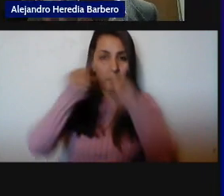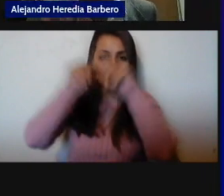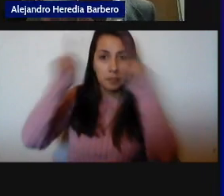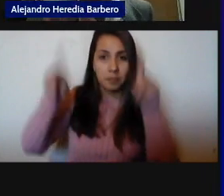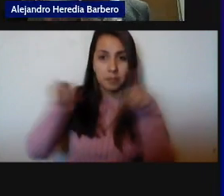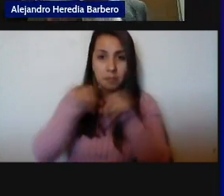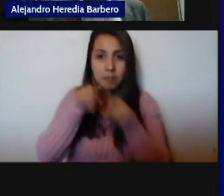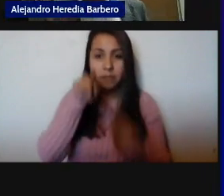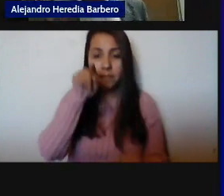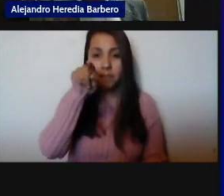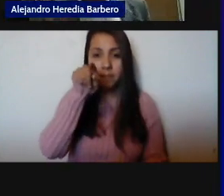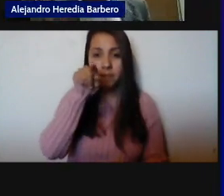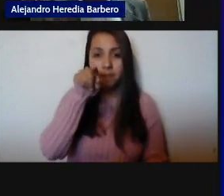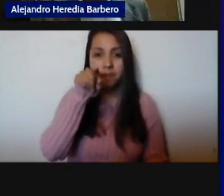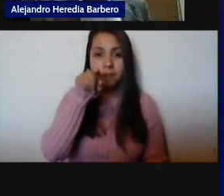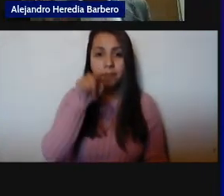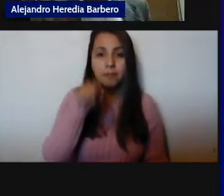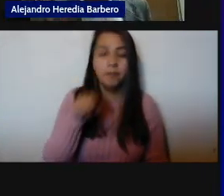intención, pero qué bueno